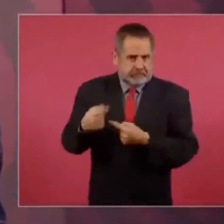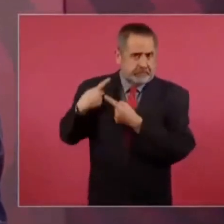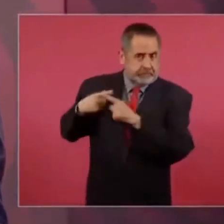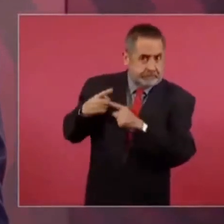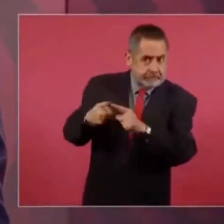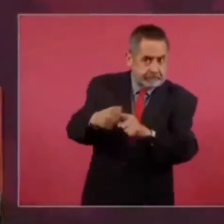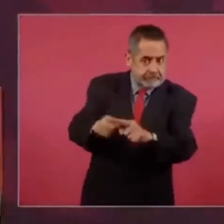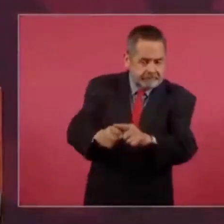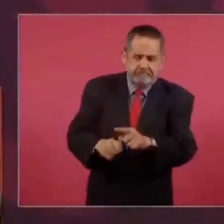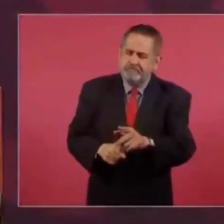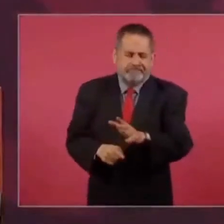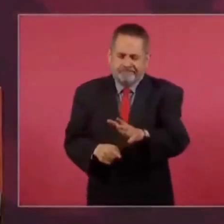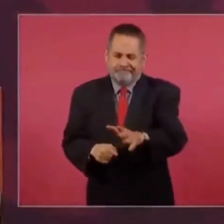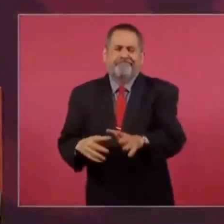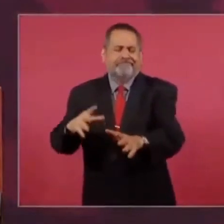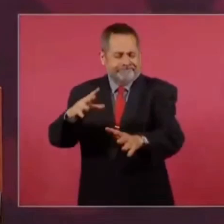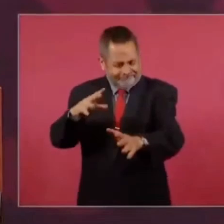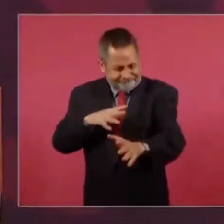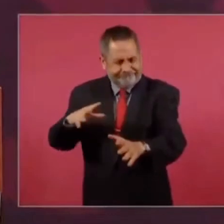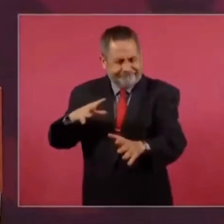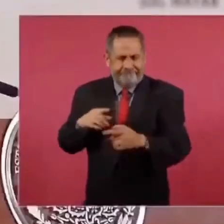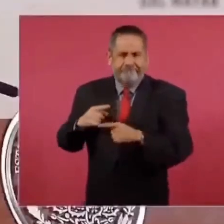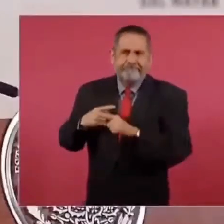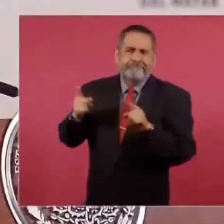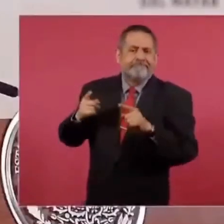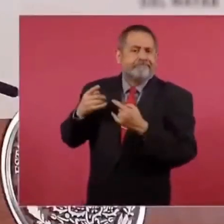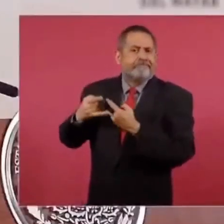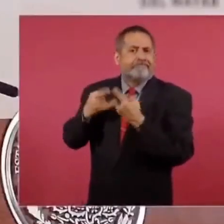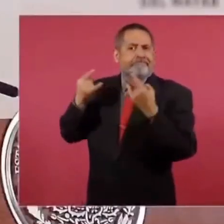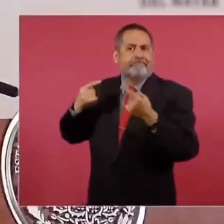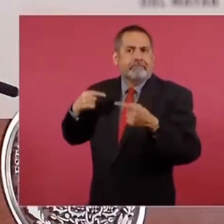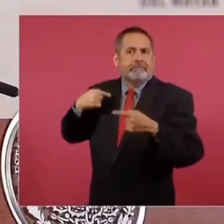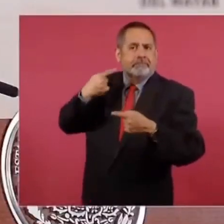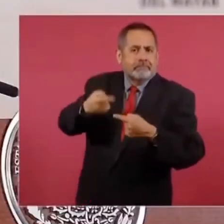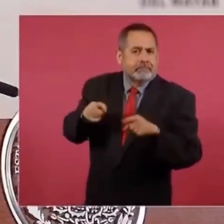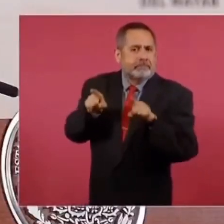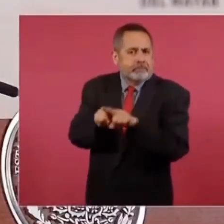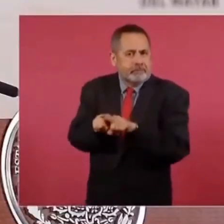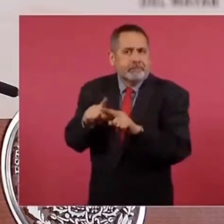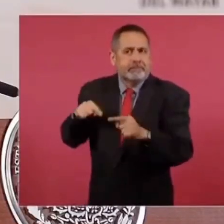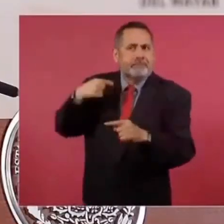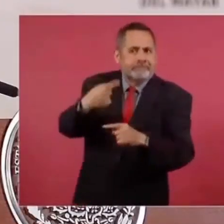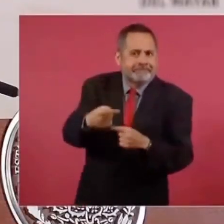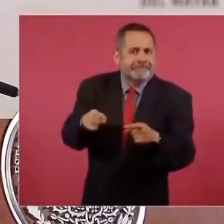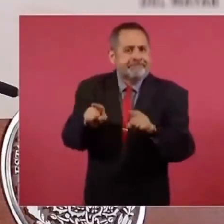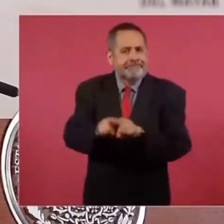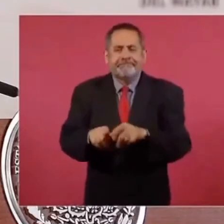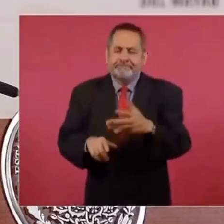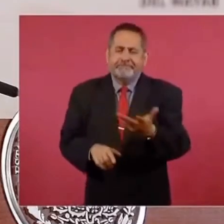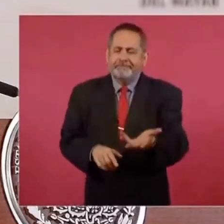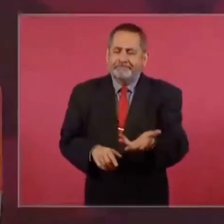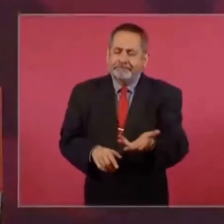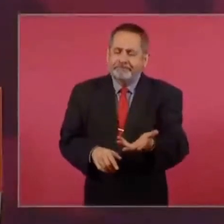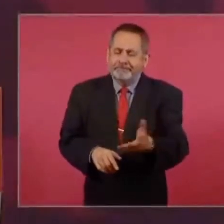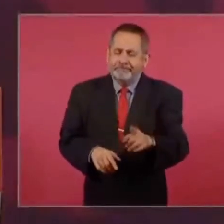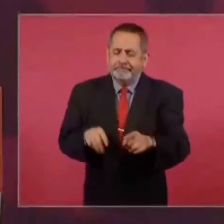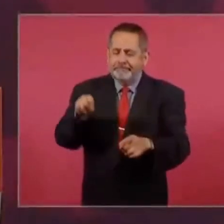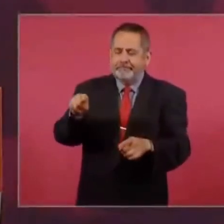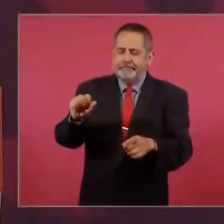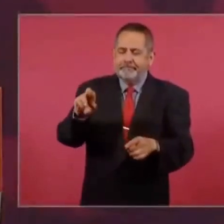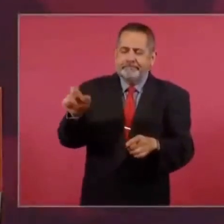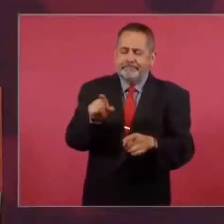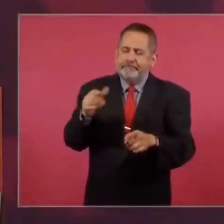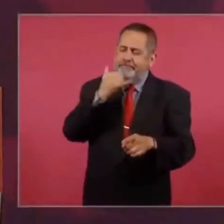solo en su versión caricaturesca, creo que este gran filósofo en eso